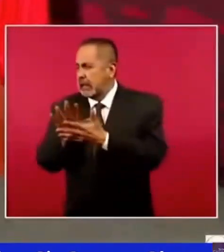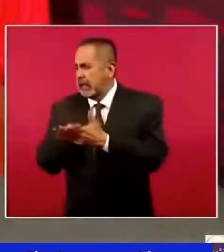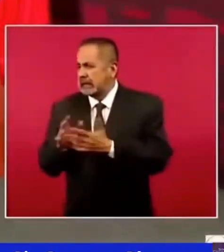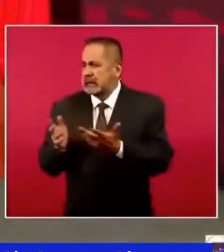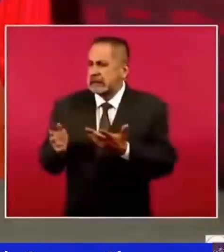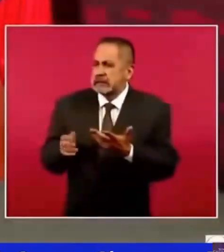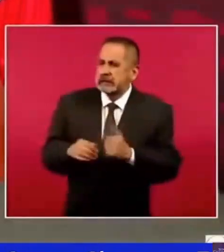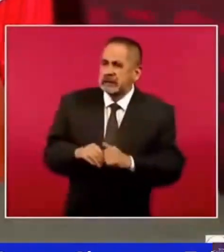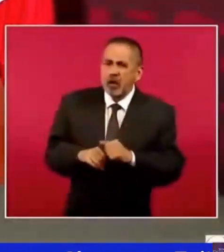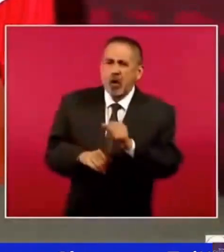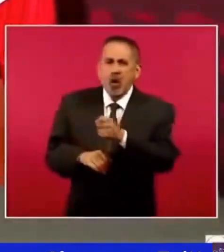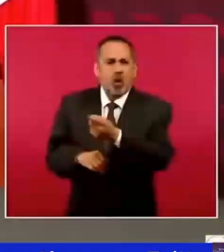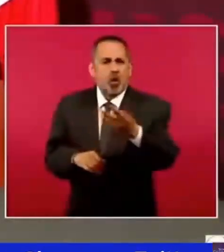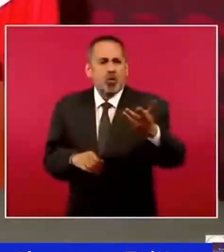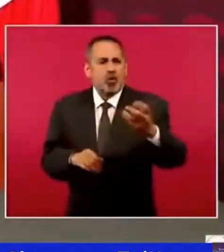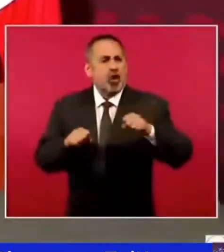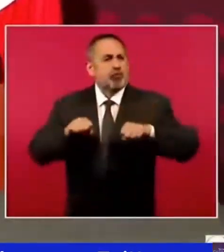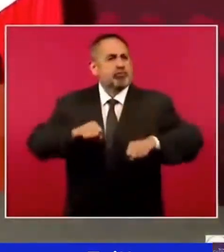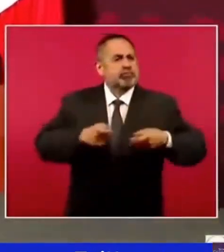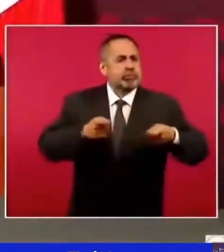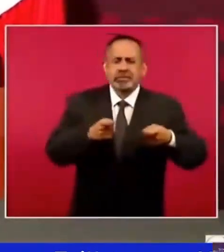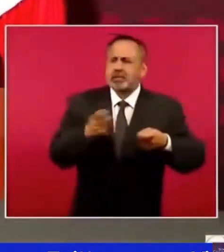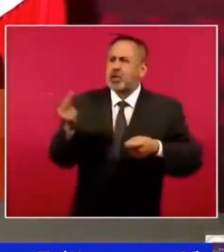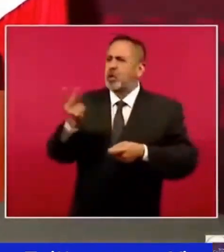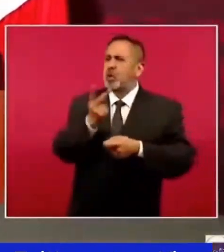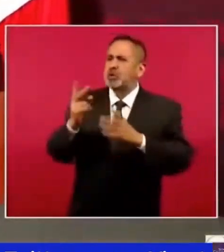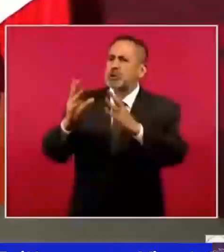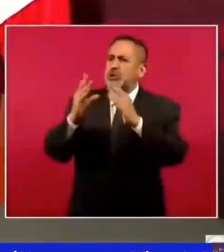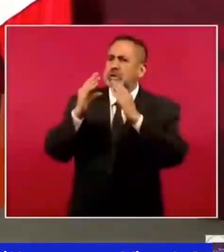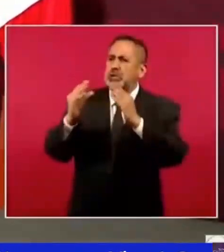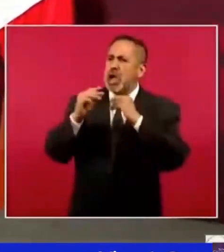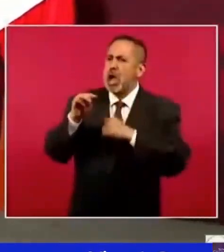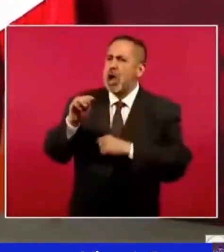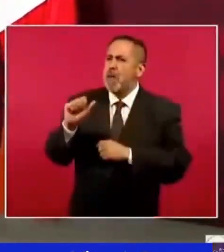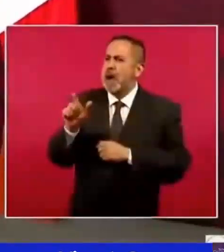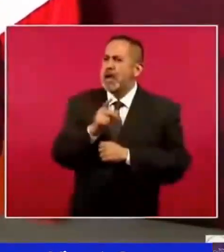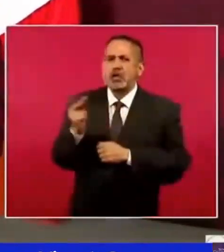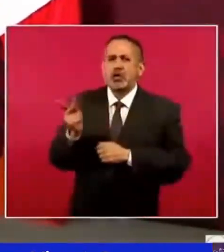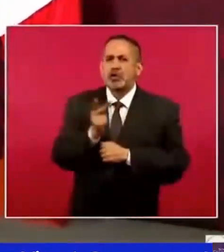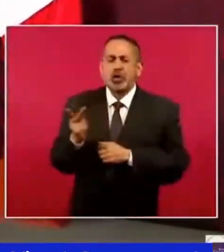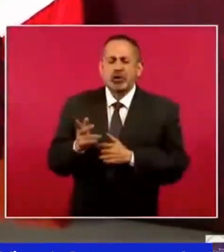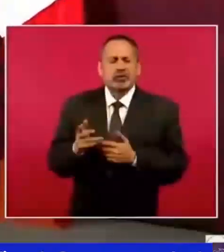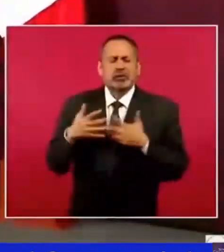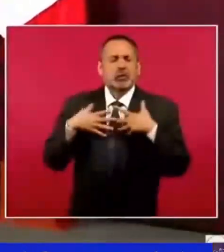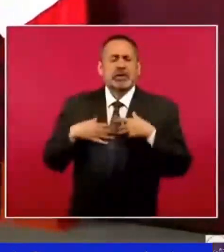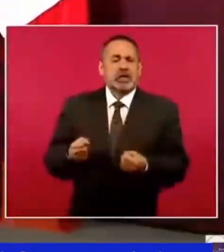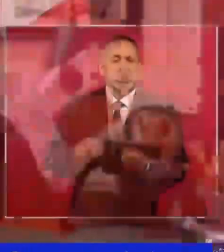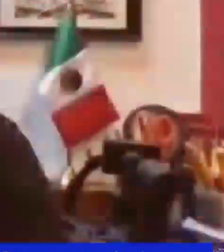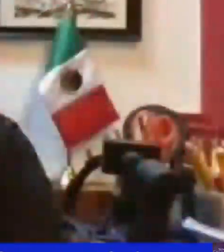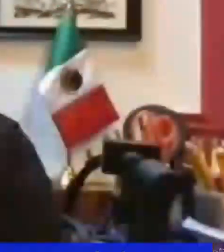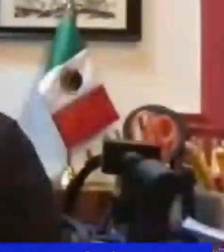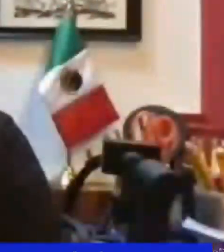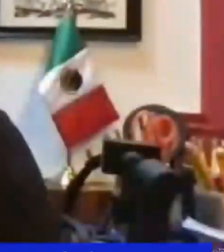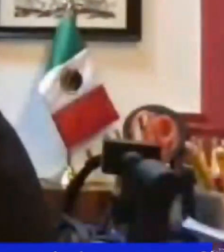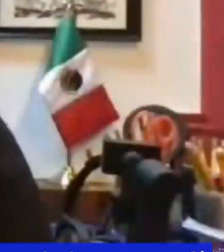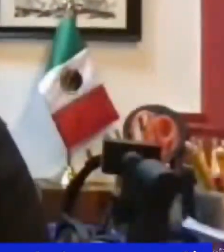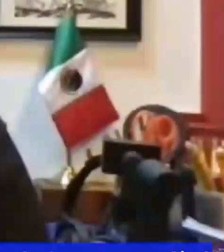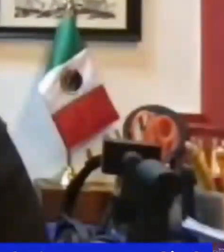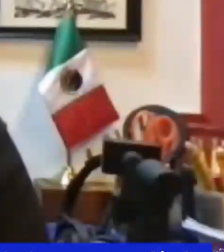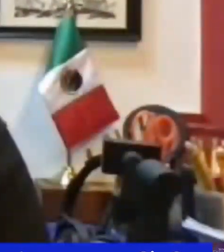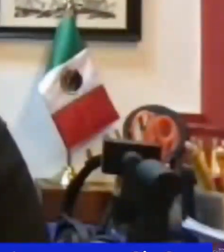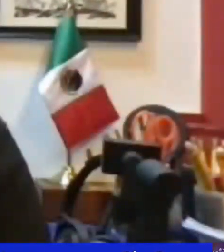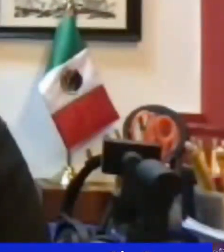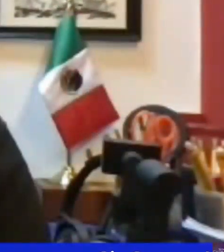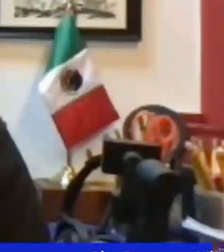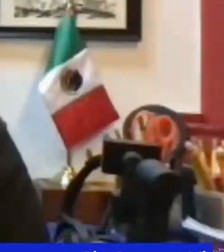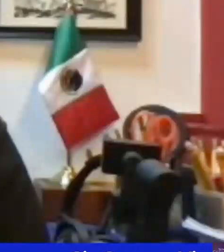vez que es un tema problemático para el gobierno de México. Pero lo que no sabíamos es que